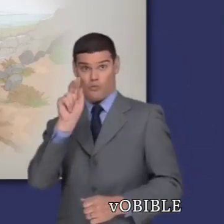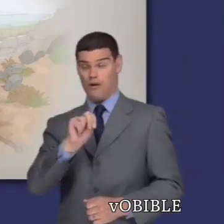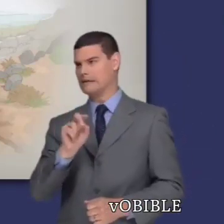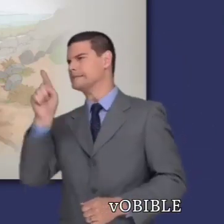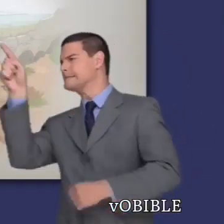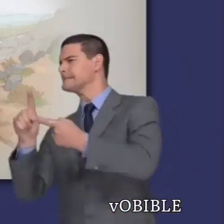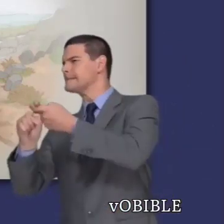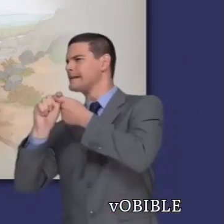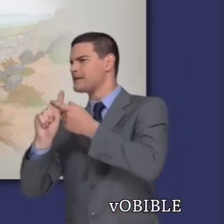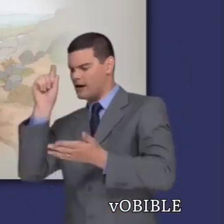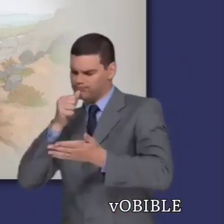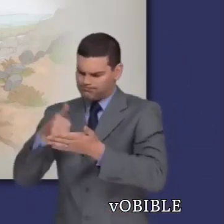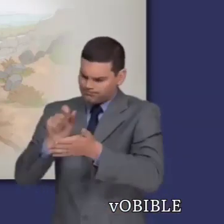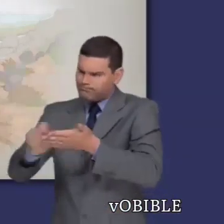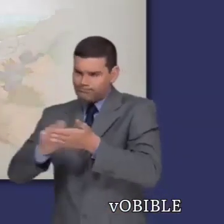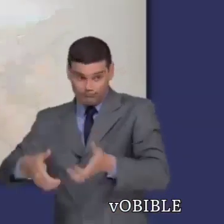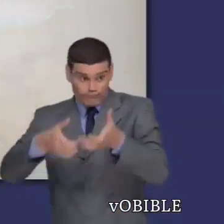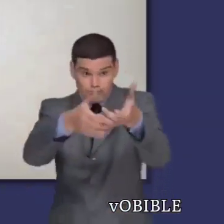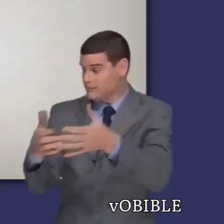carta de Juan.